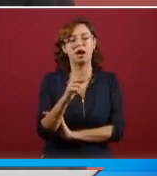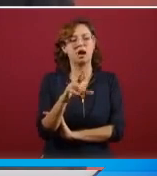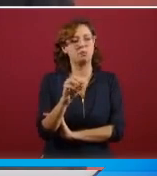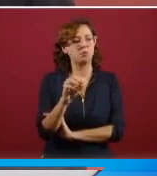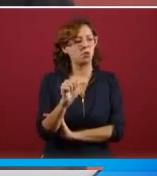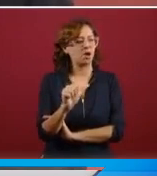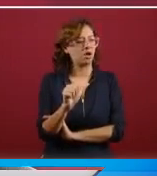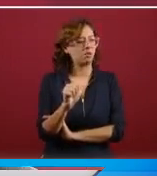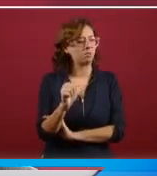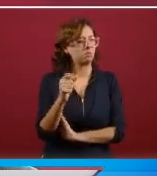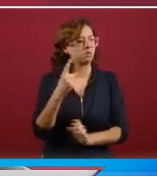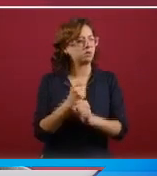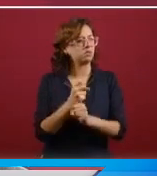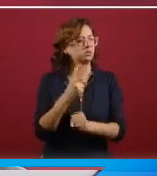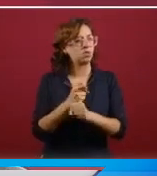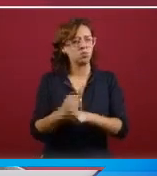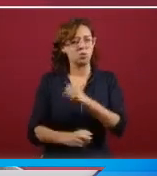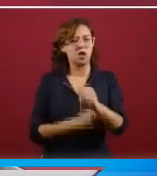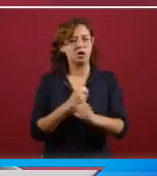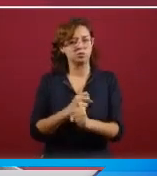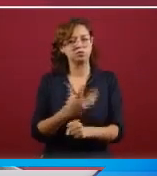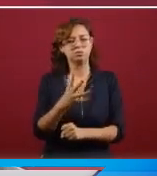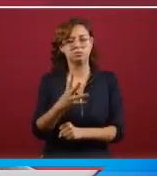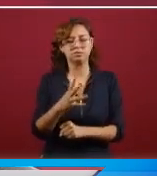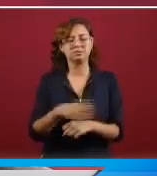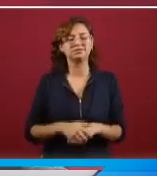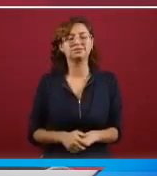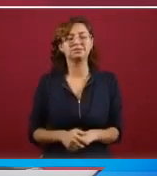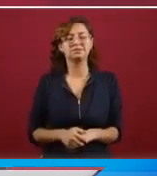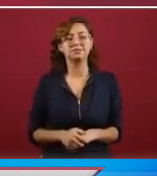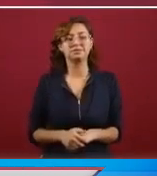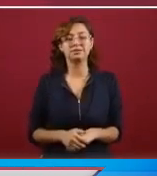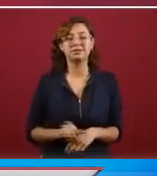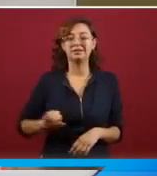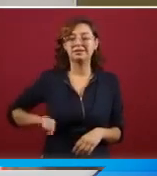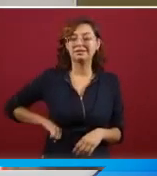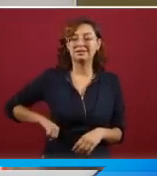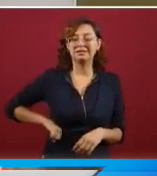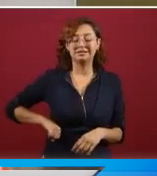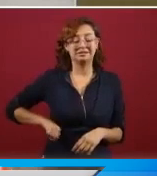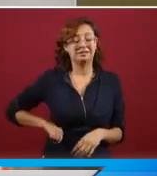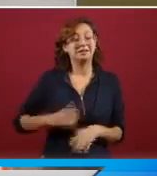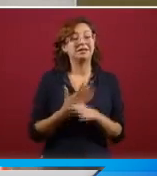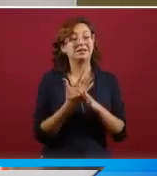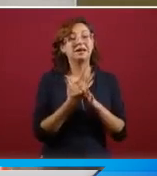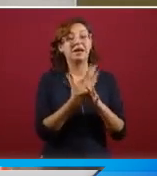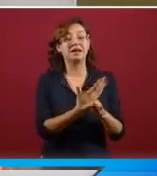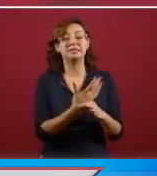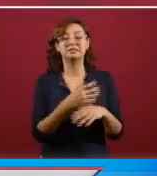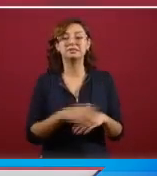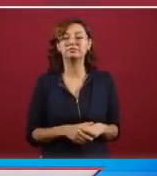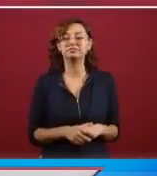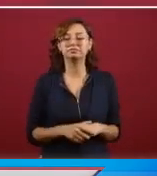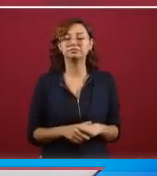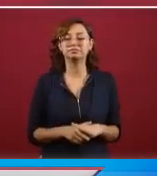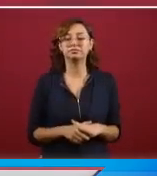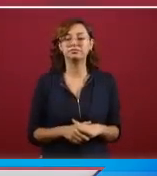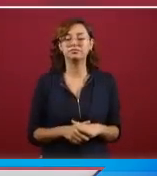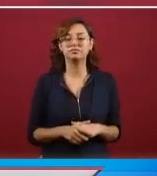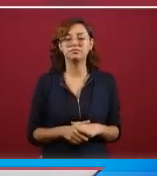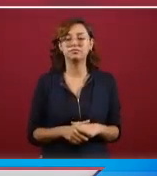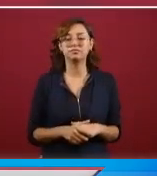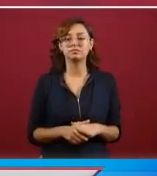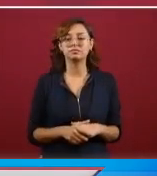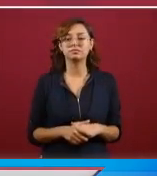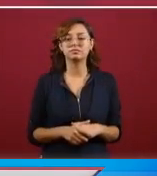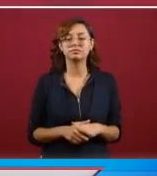de 1998 por la noche, y a partir de su aprobación se inició el pago de intereses en los que cada año se destina en promedio 40,000